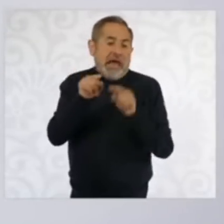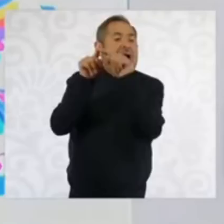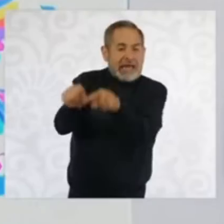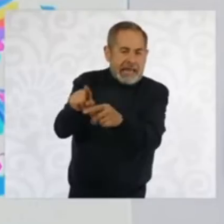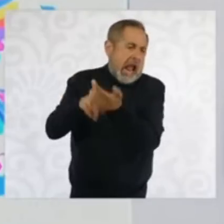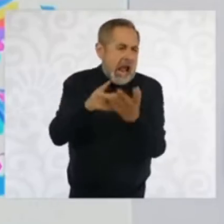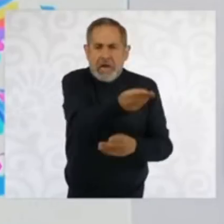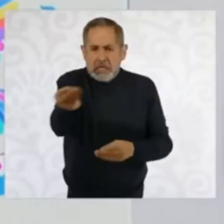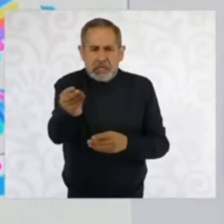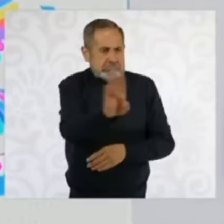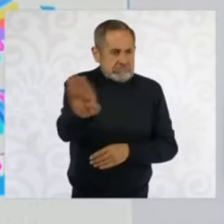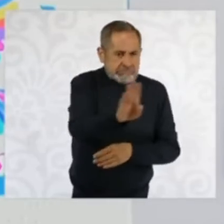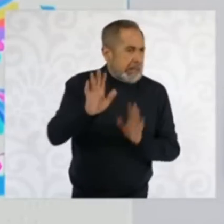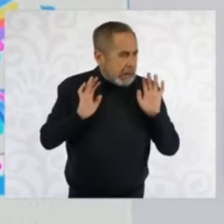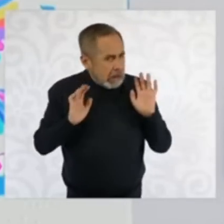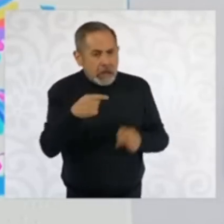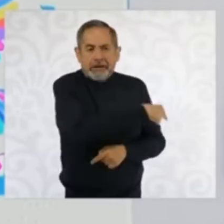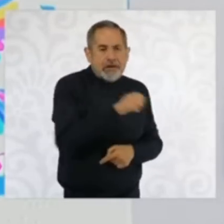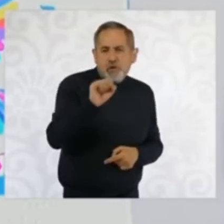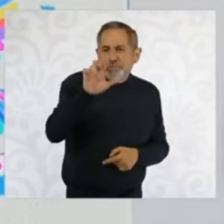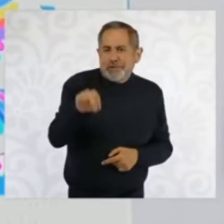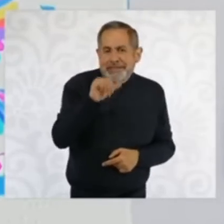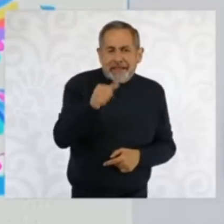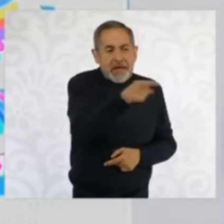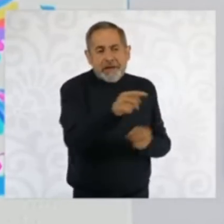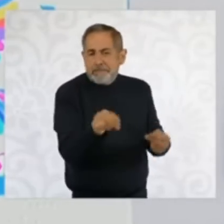el Tribunal Electoral del Poder Judicial de la Federación.